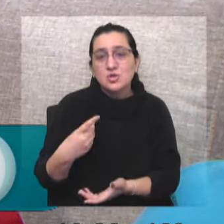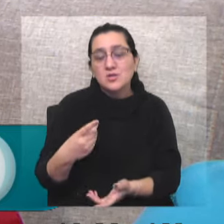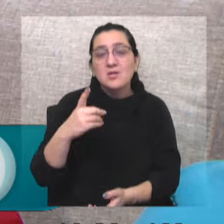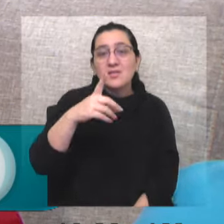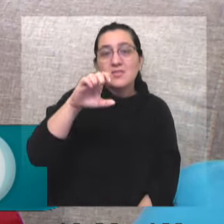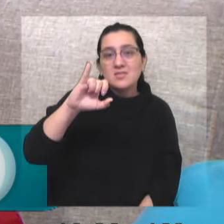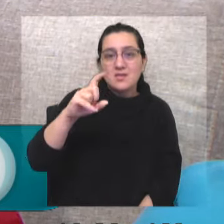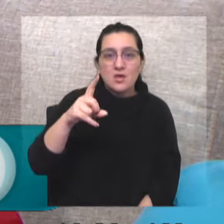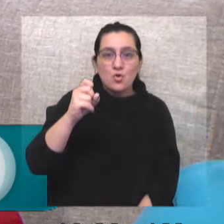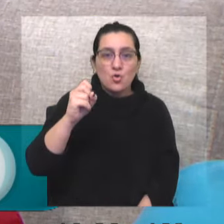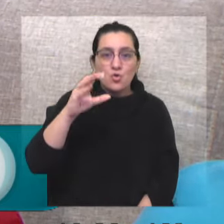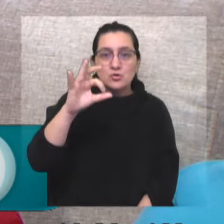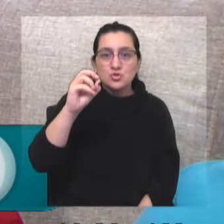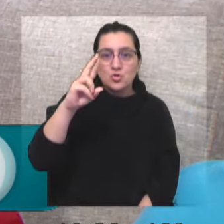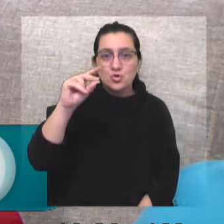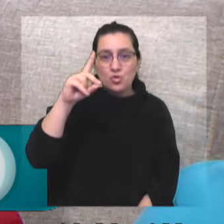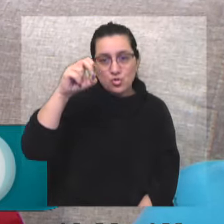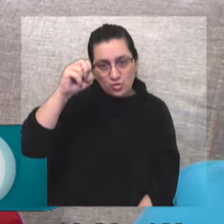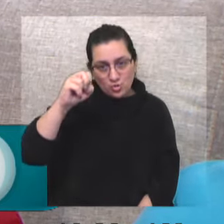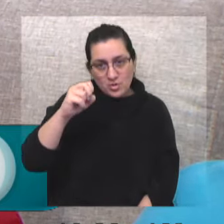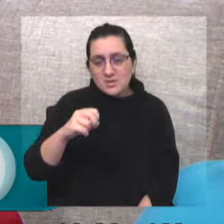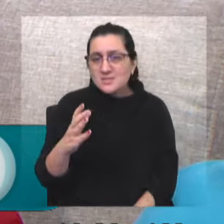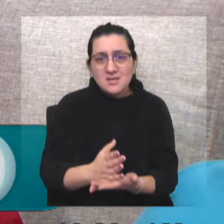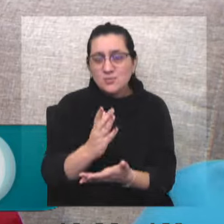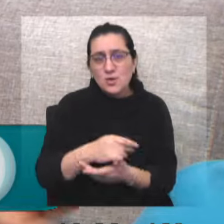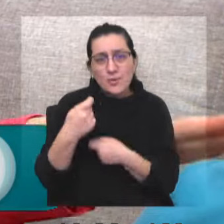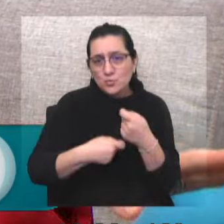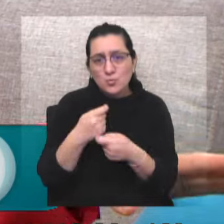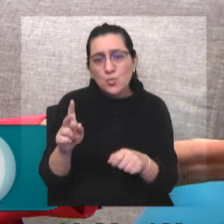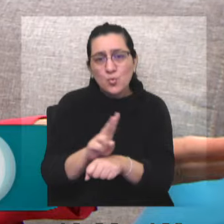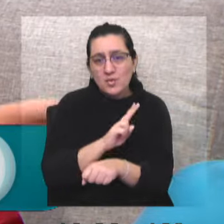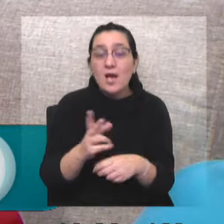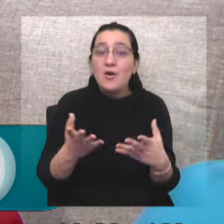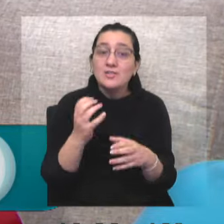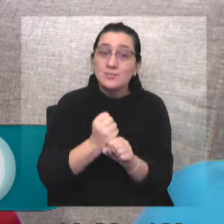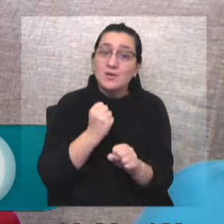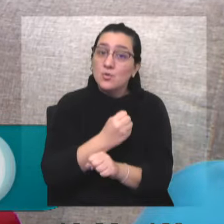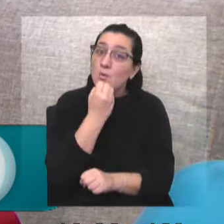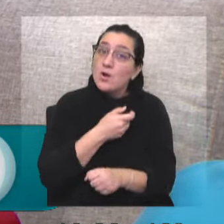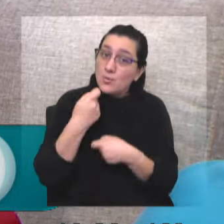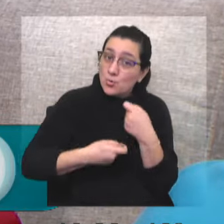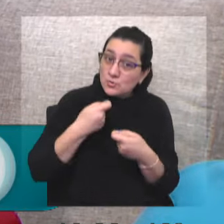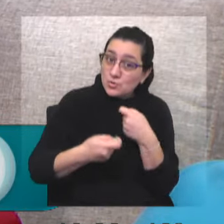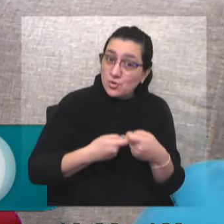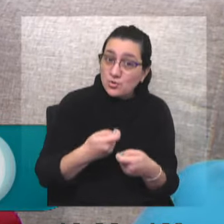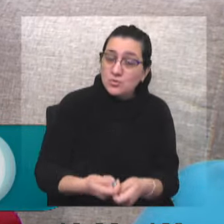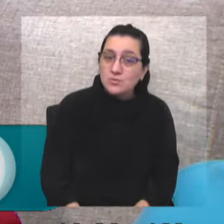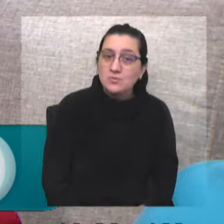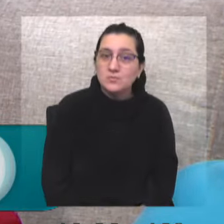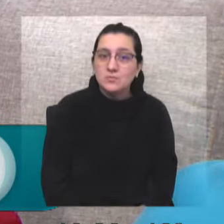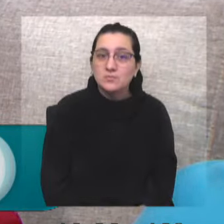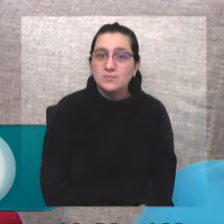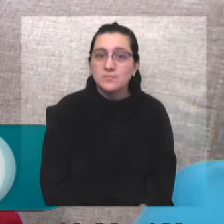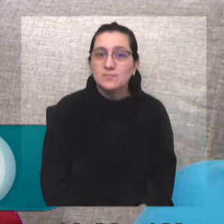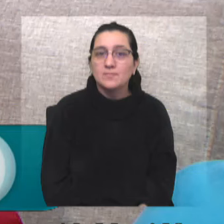de las producciones más hermosas y cuidadas que yo me tocó trabajar. Bueno, ahora estamos trabajando en una gran producción que después, y con Flo, ¿verdad? De Juan Luis